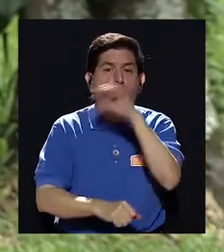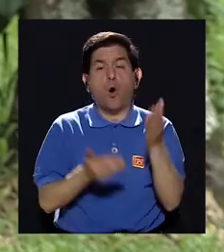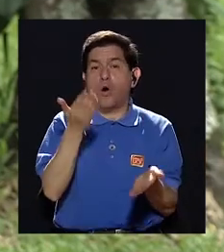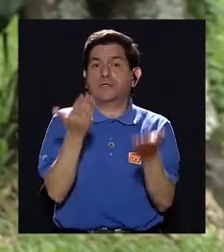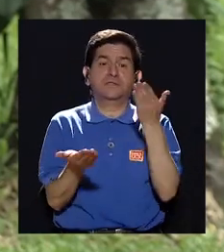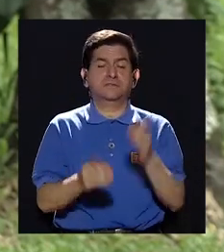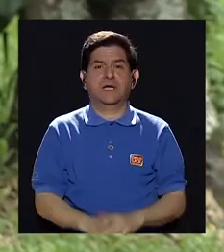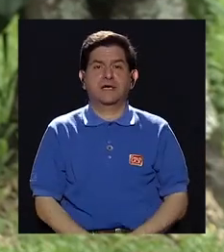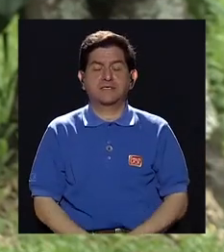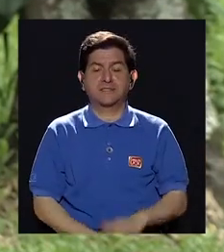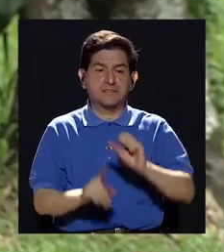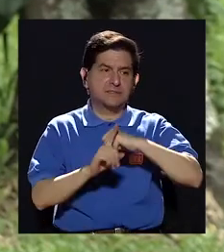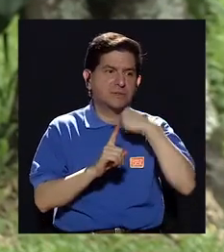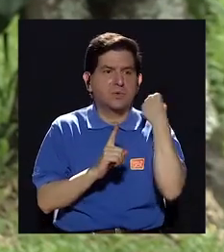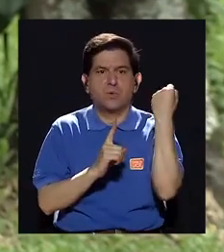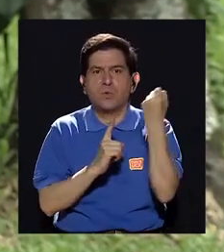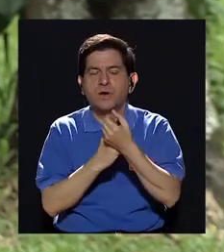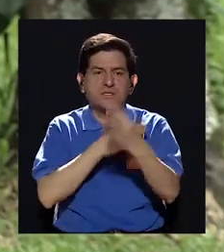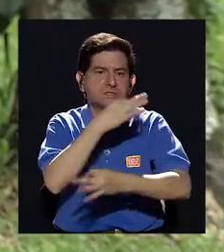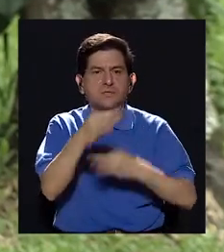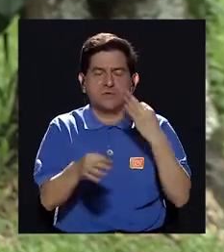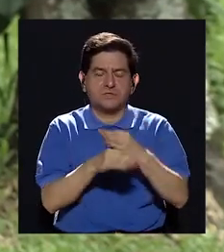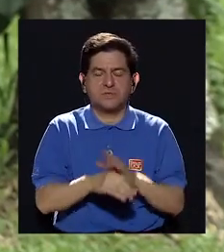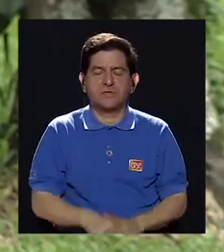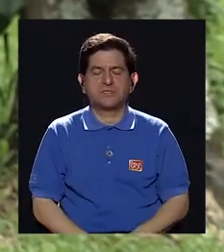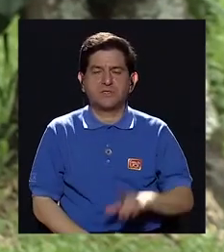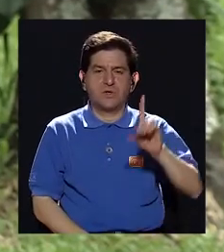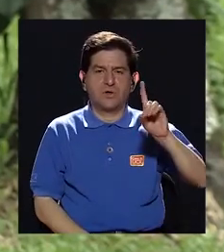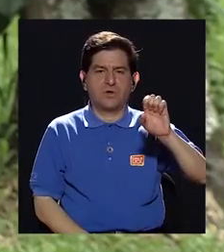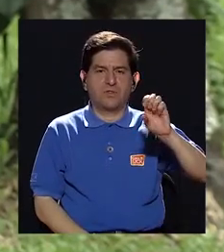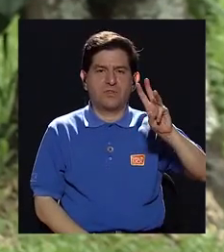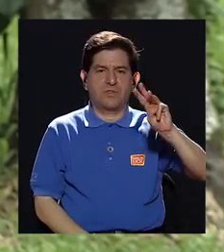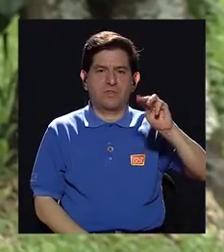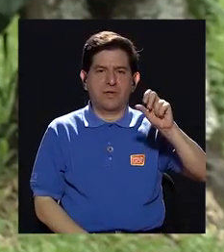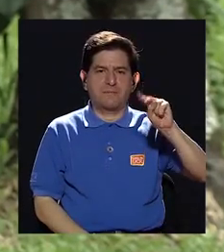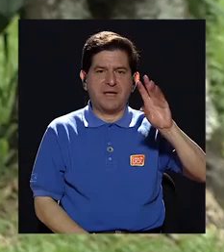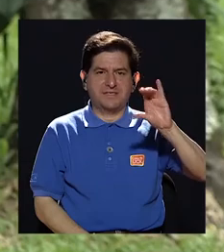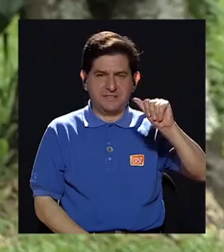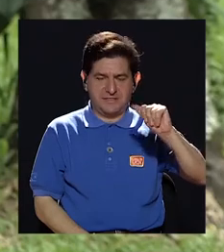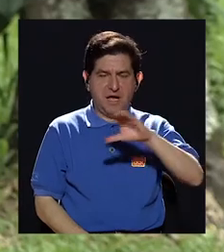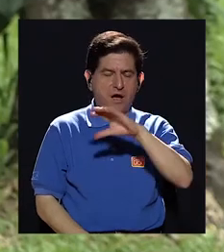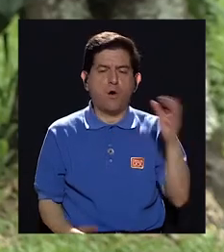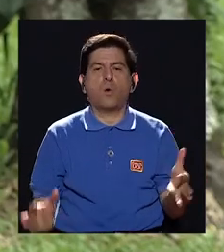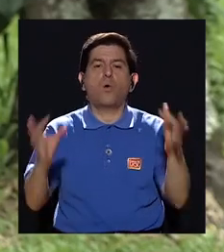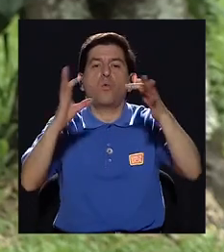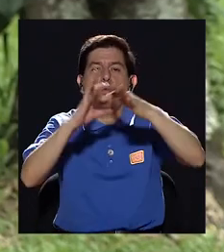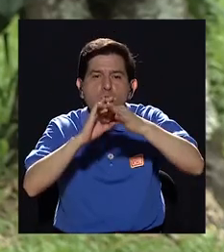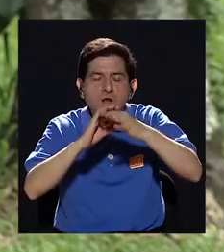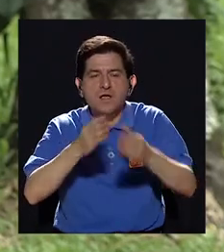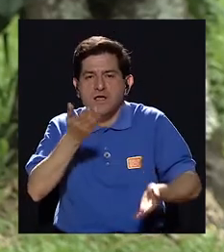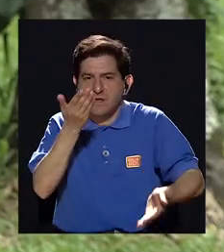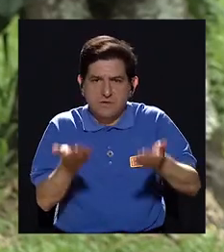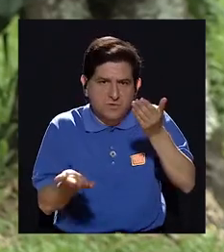o podría ser que algunos cuadros más de tipo demenciales, claro, o